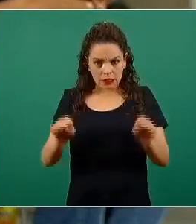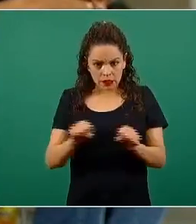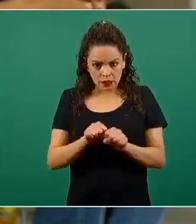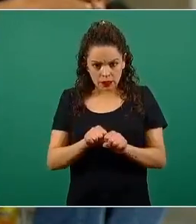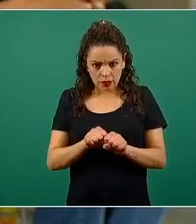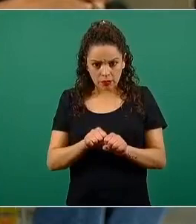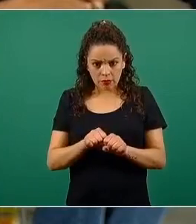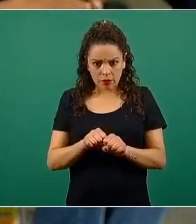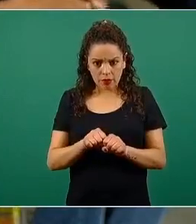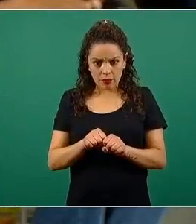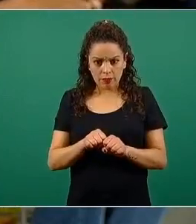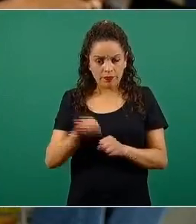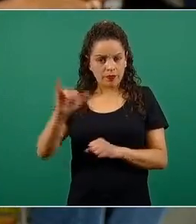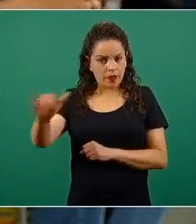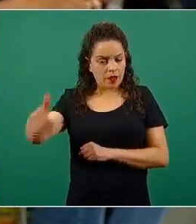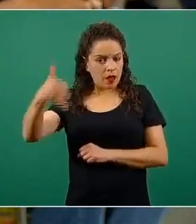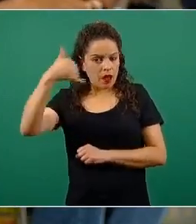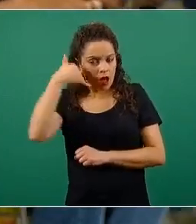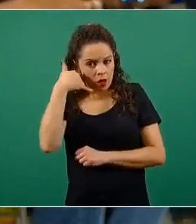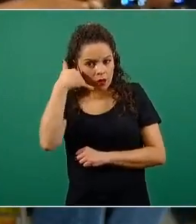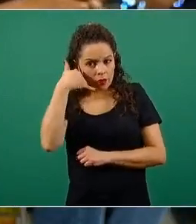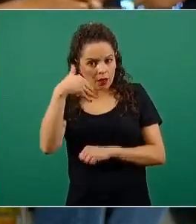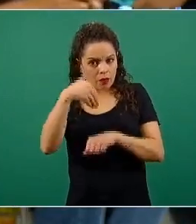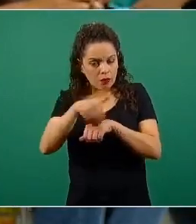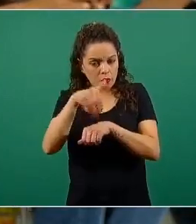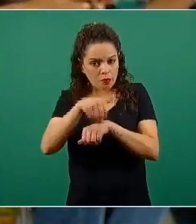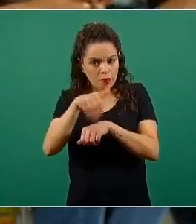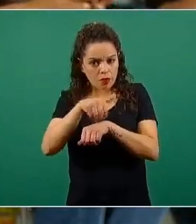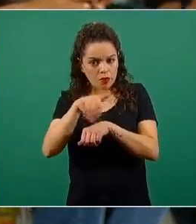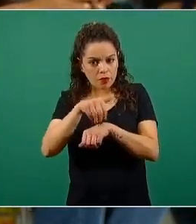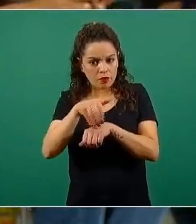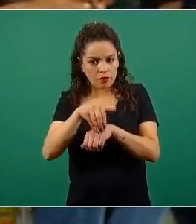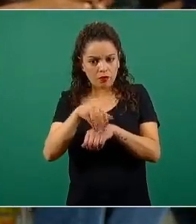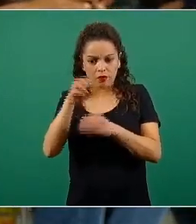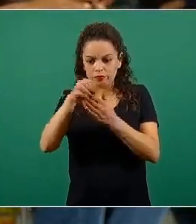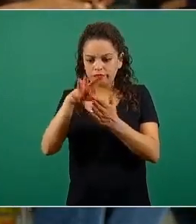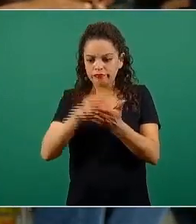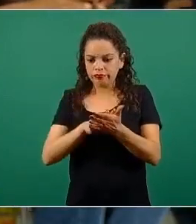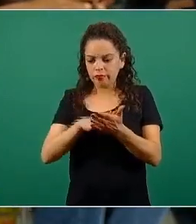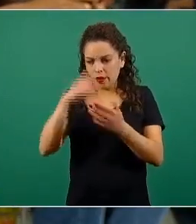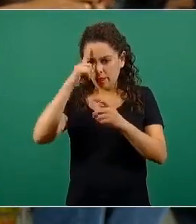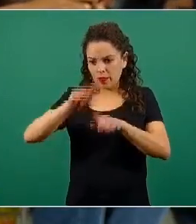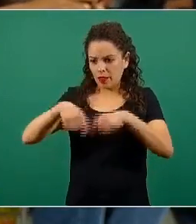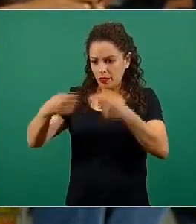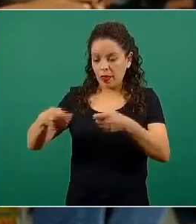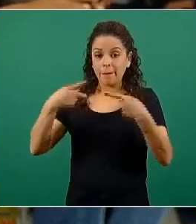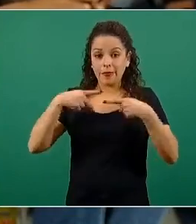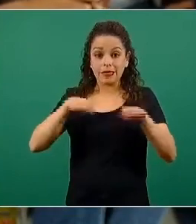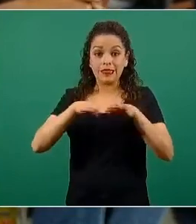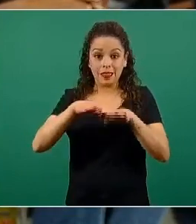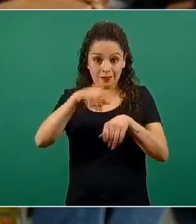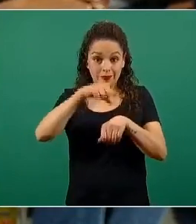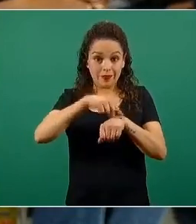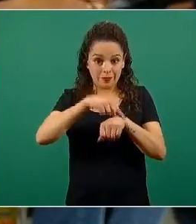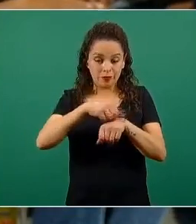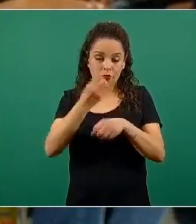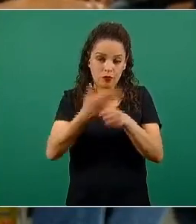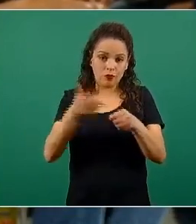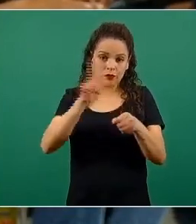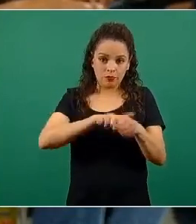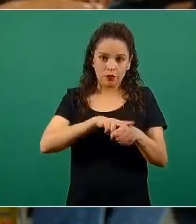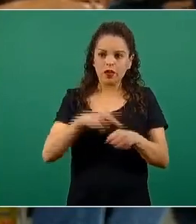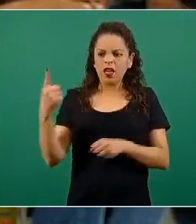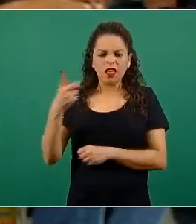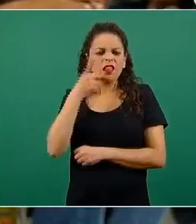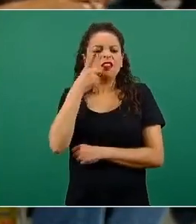sistema que hablan por teléfono, al teléfono que está asignado para el personal médico, y a ellos lo que les dicen